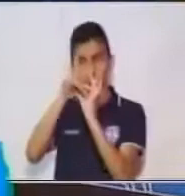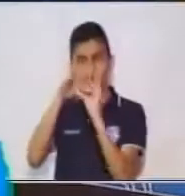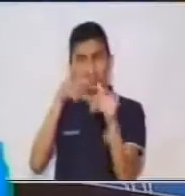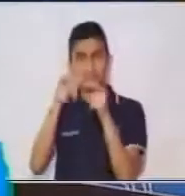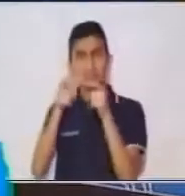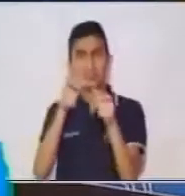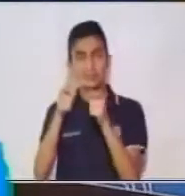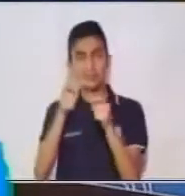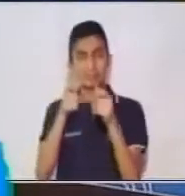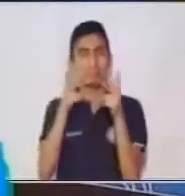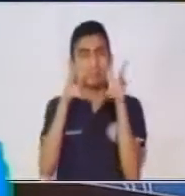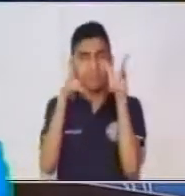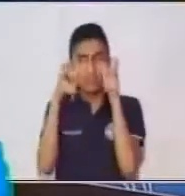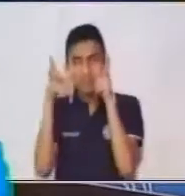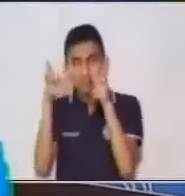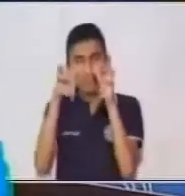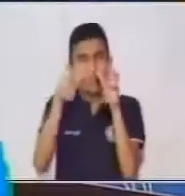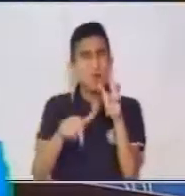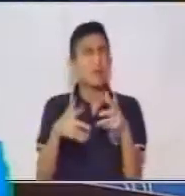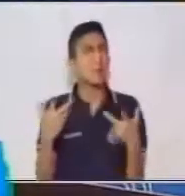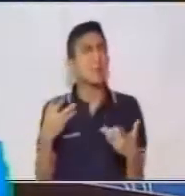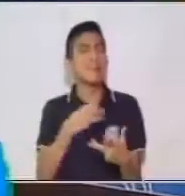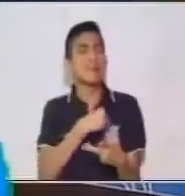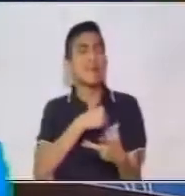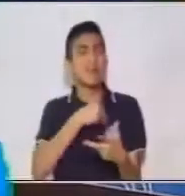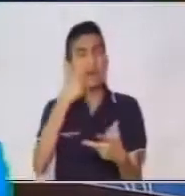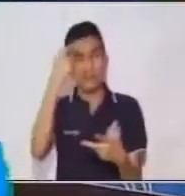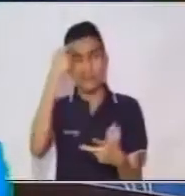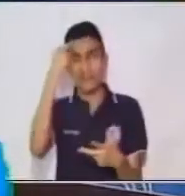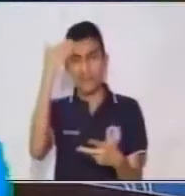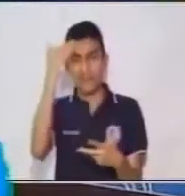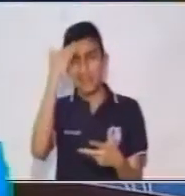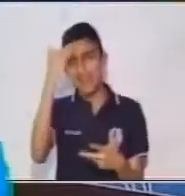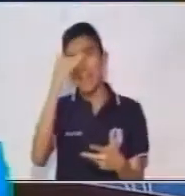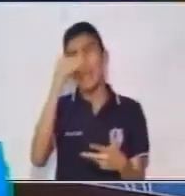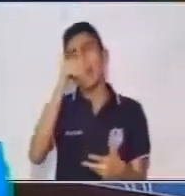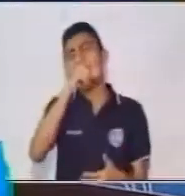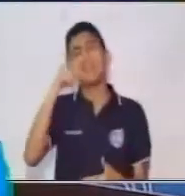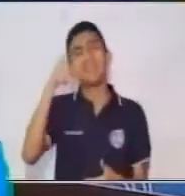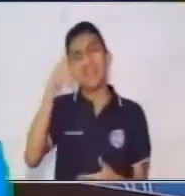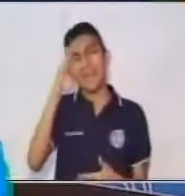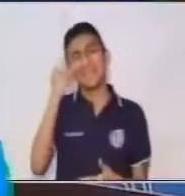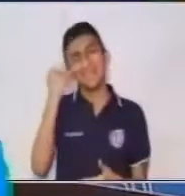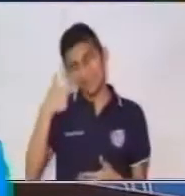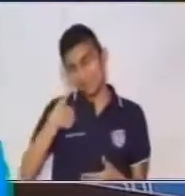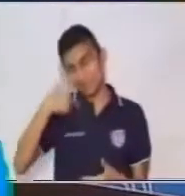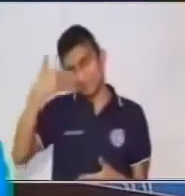continuar, vamos a saludar en el lenguaje de señas a Abby. Hola, Abby.